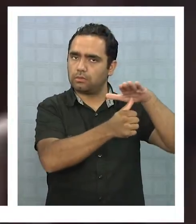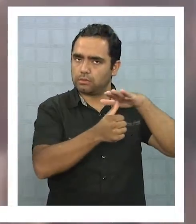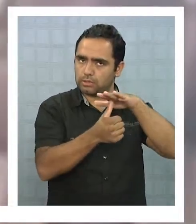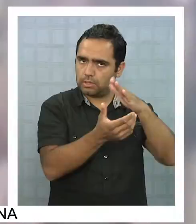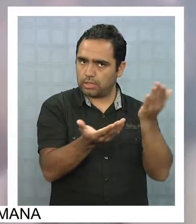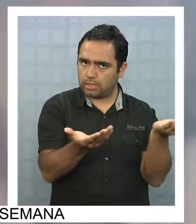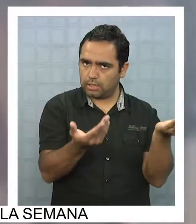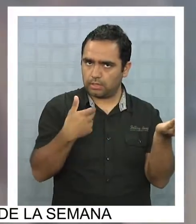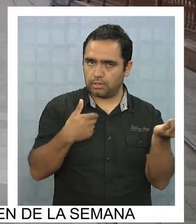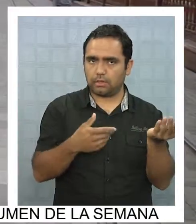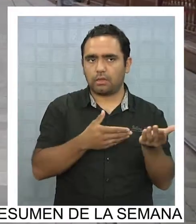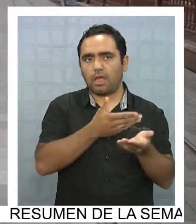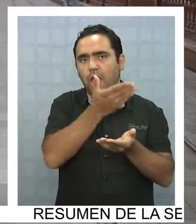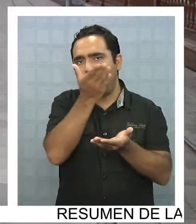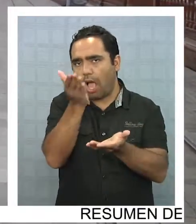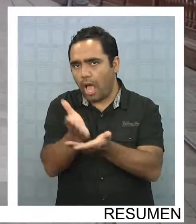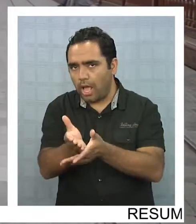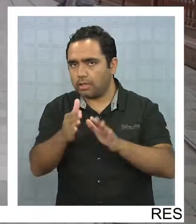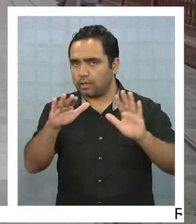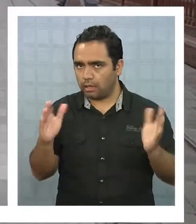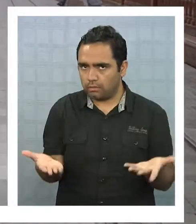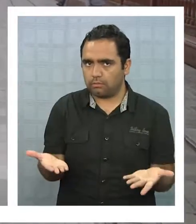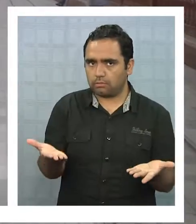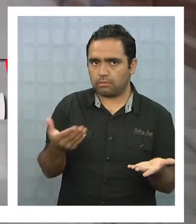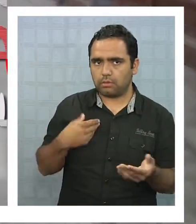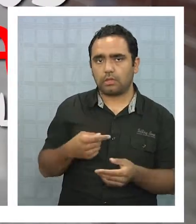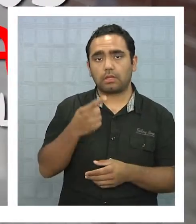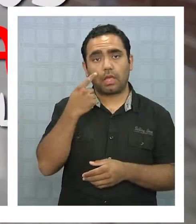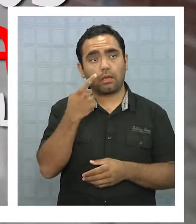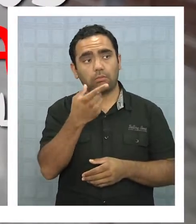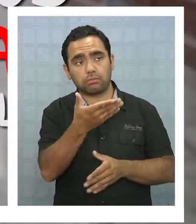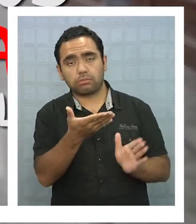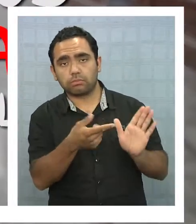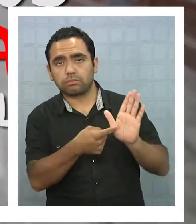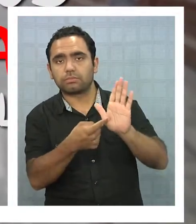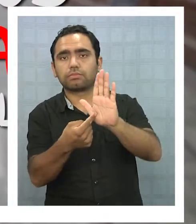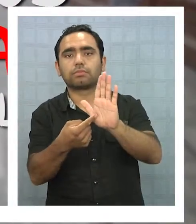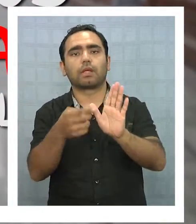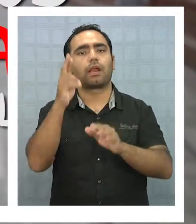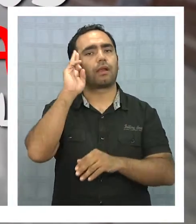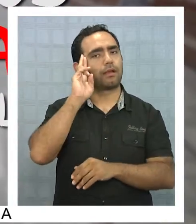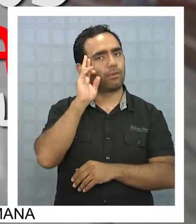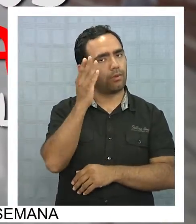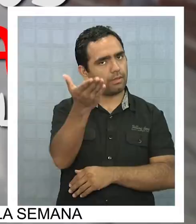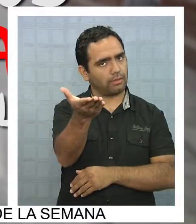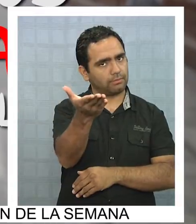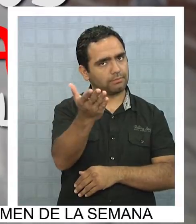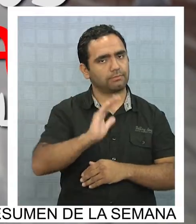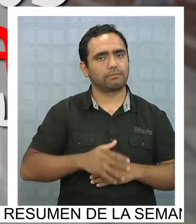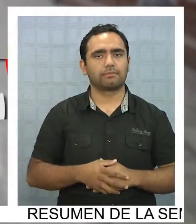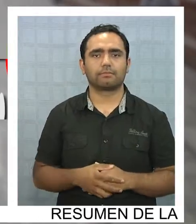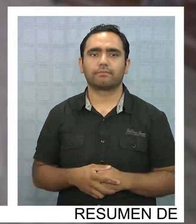llegan hasta estas elecciones y que a continuación pasaremos a recordar.